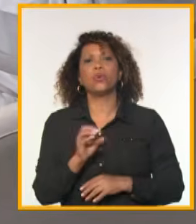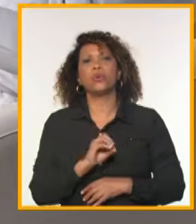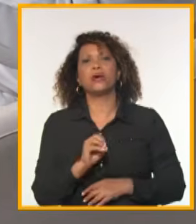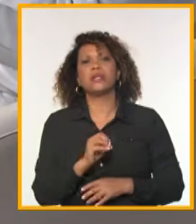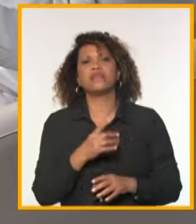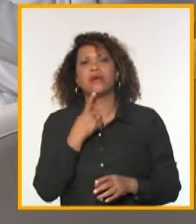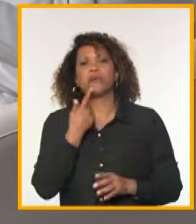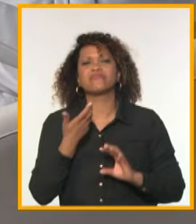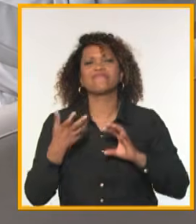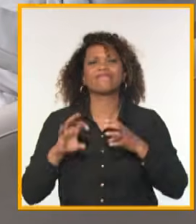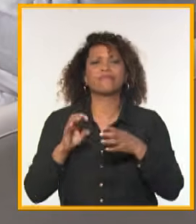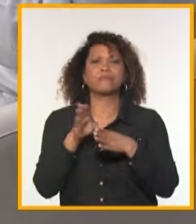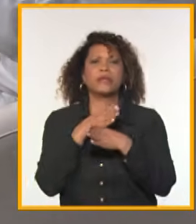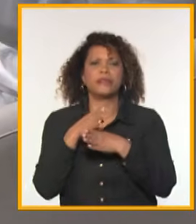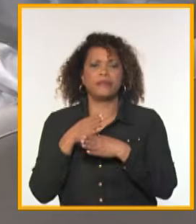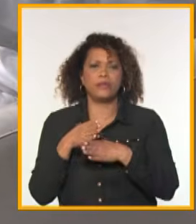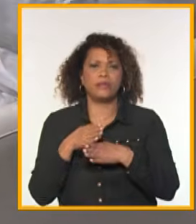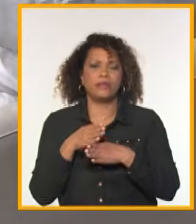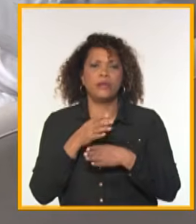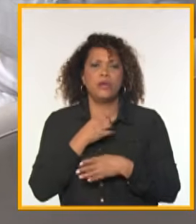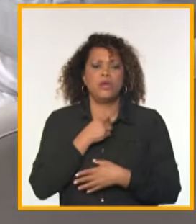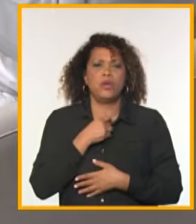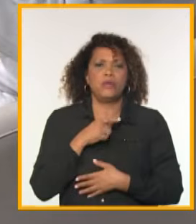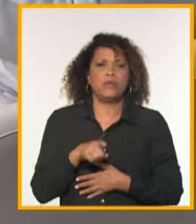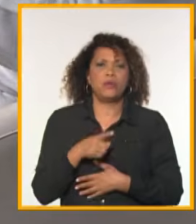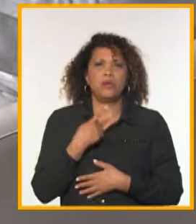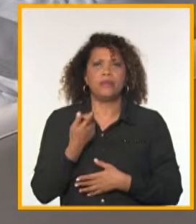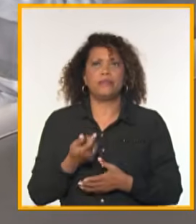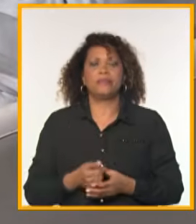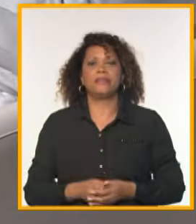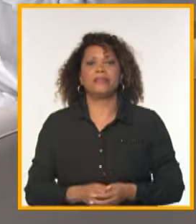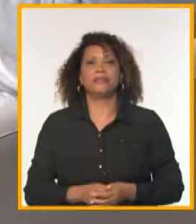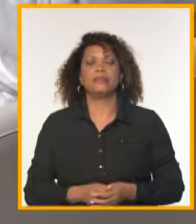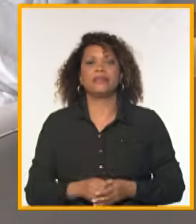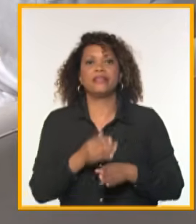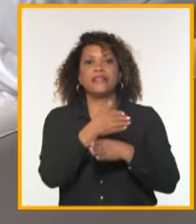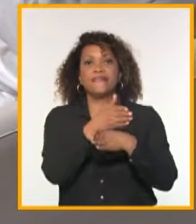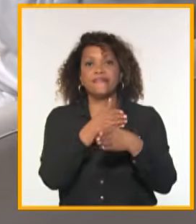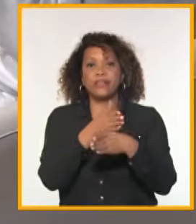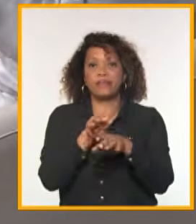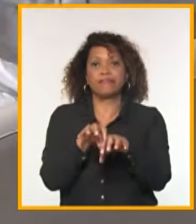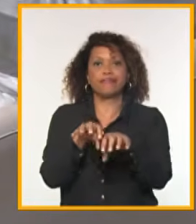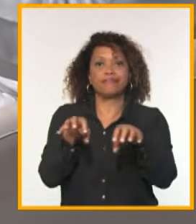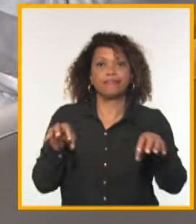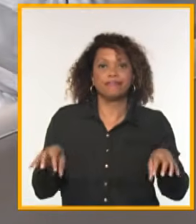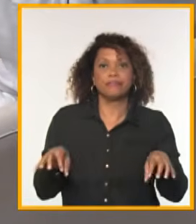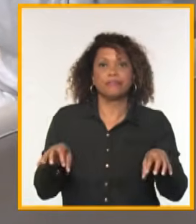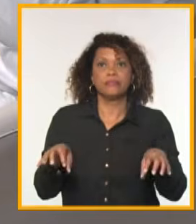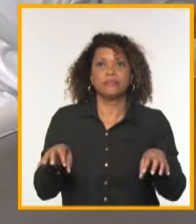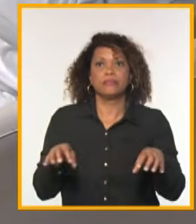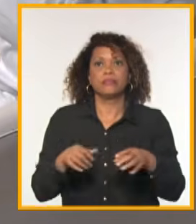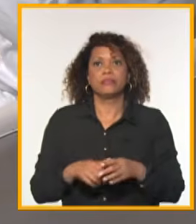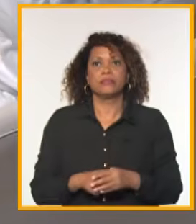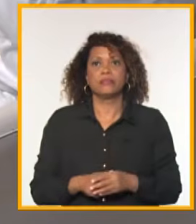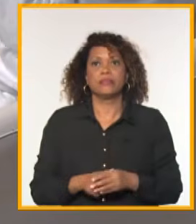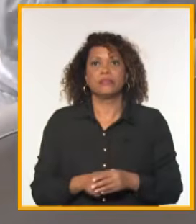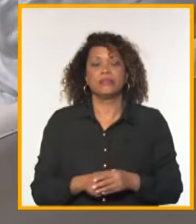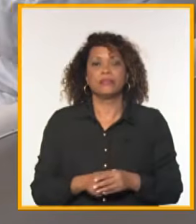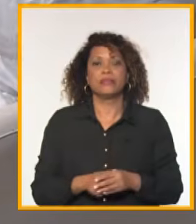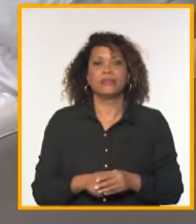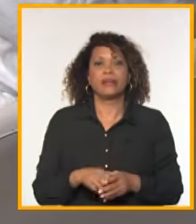muy diferente, ¿no? Estaba inclusive dividido por heterosexuales y no